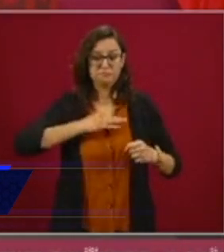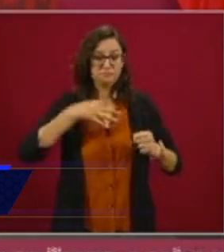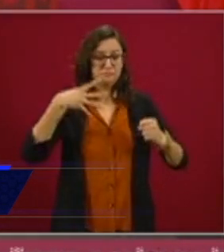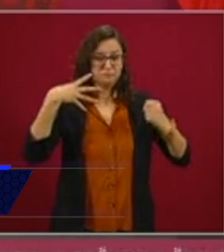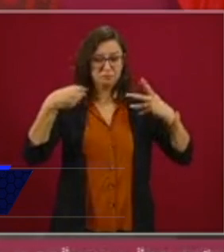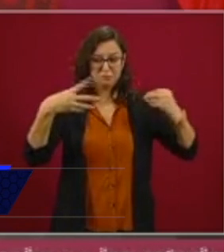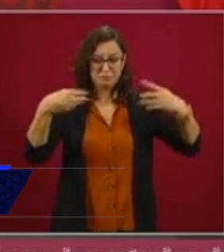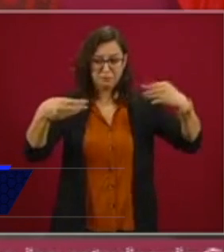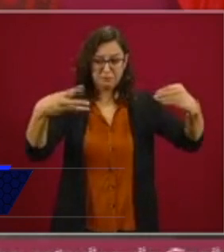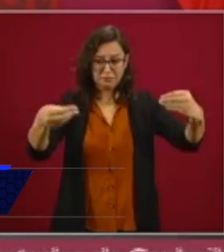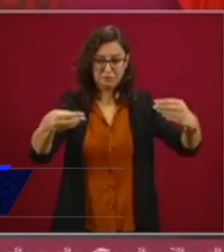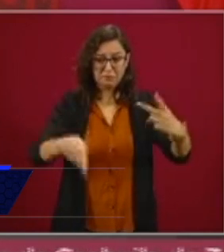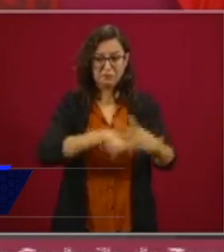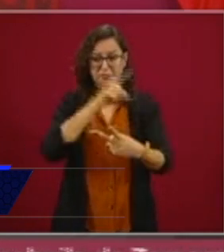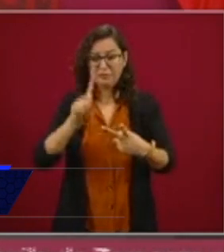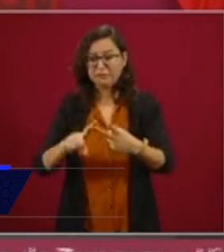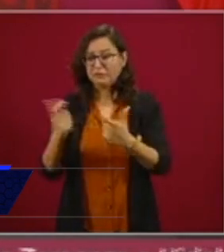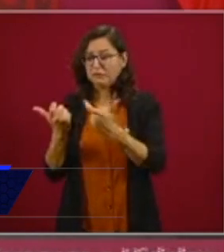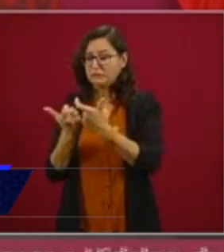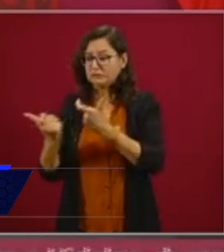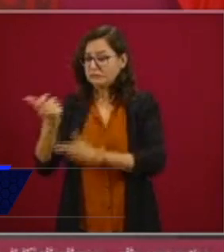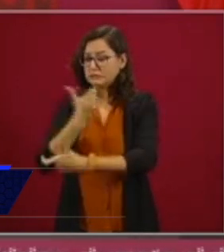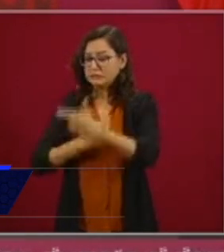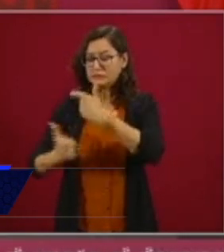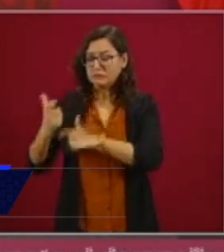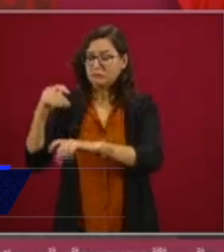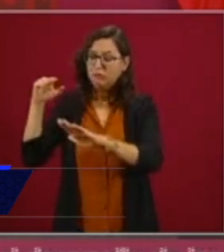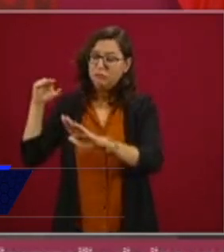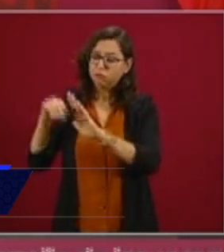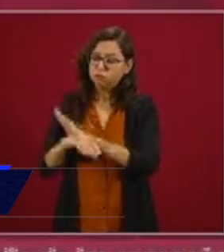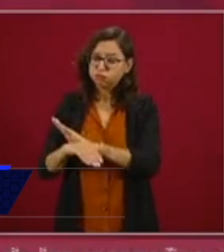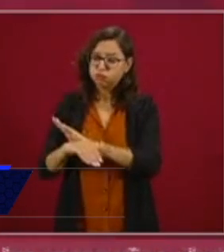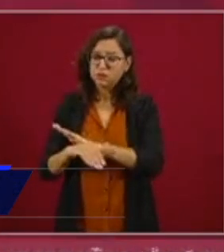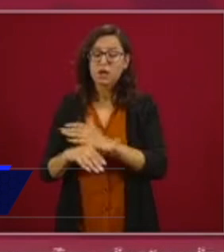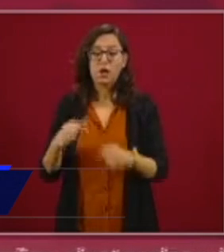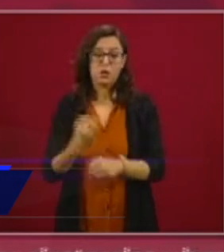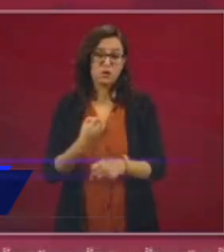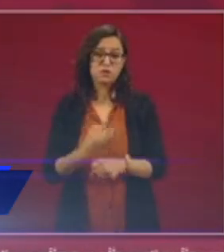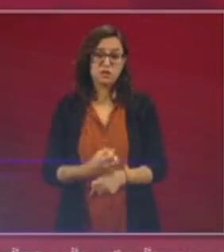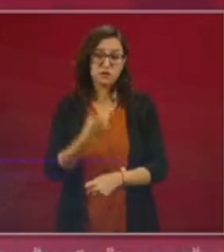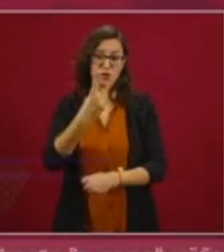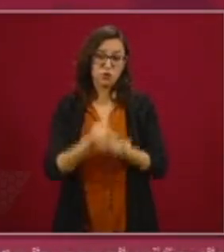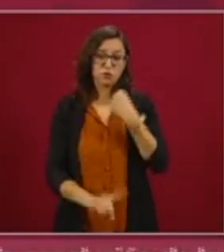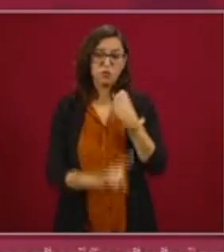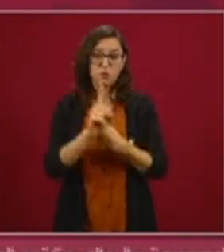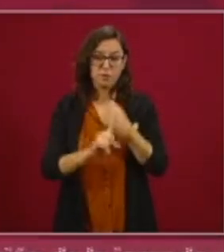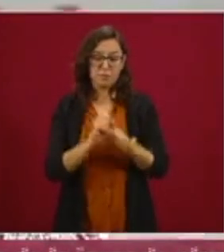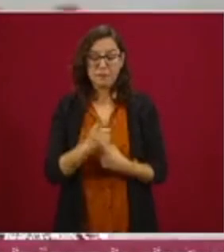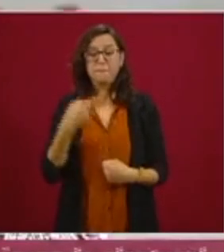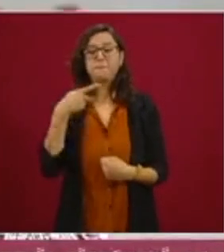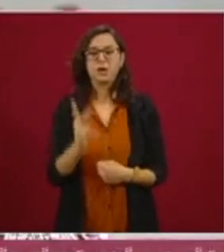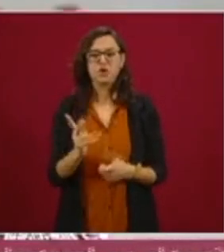como en la situación económica, que son las dos crisis que estamos enfrentando, pues hay avances.